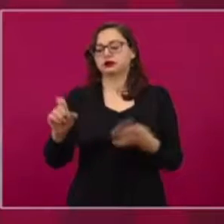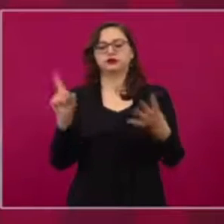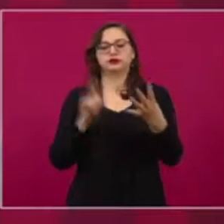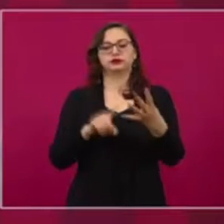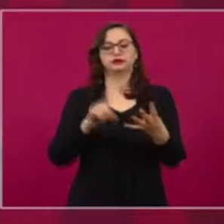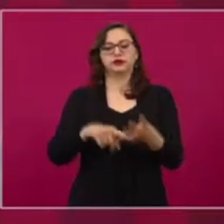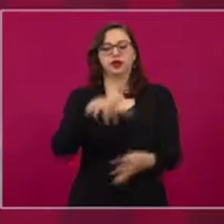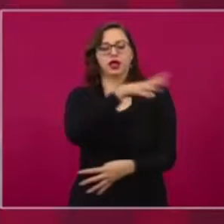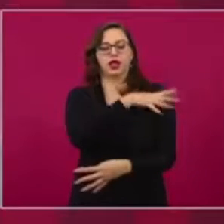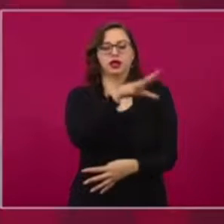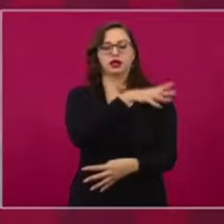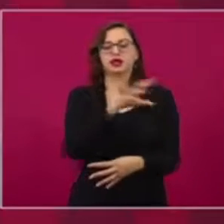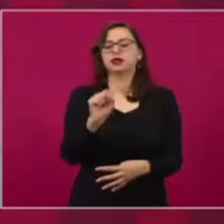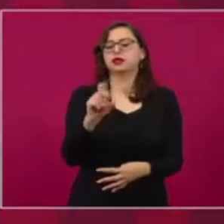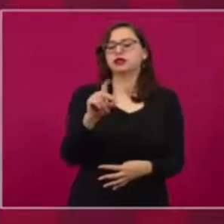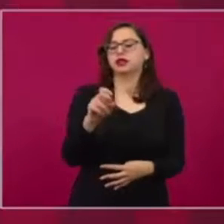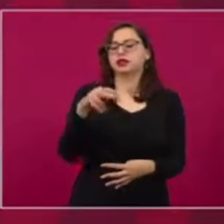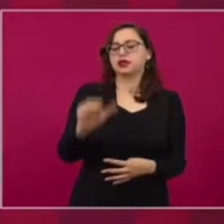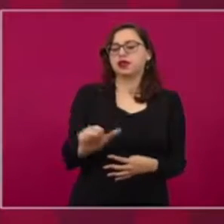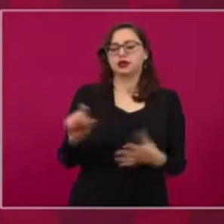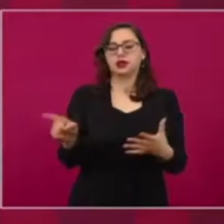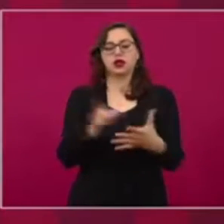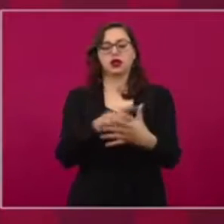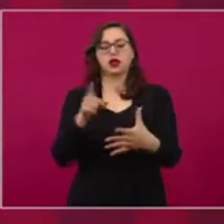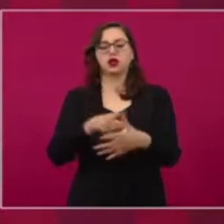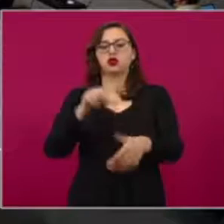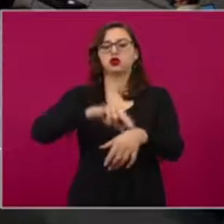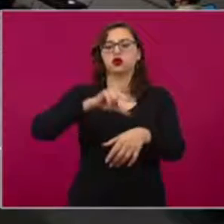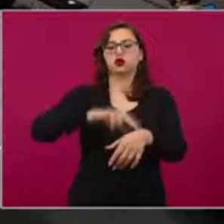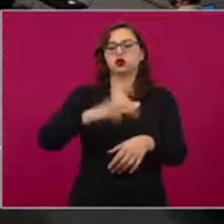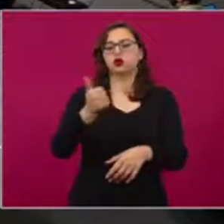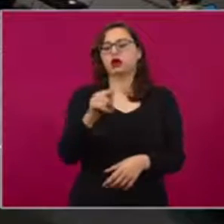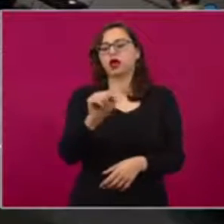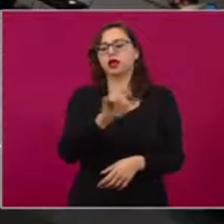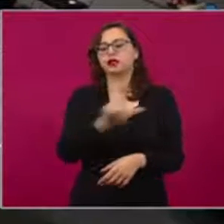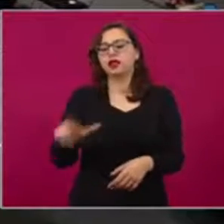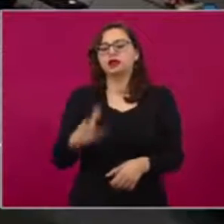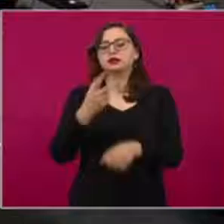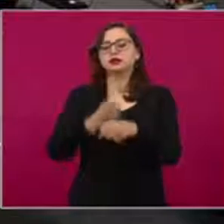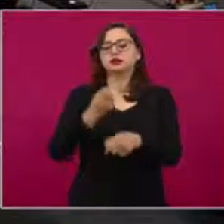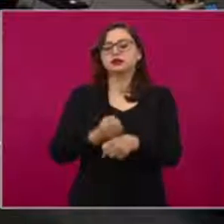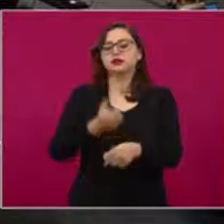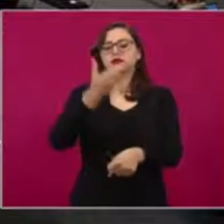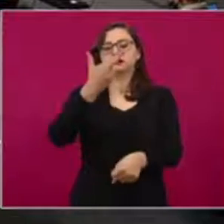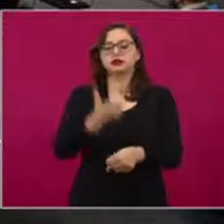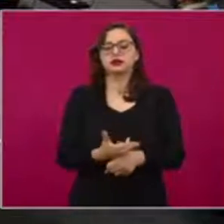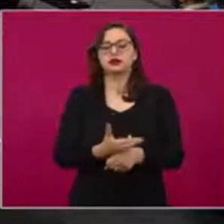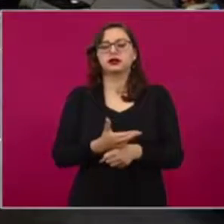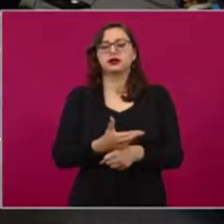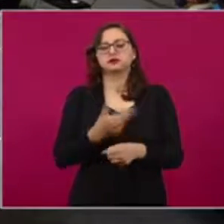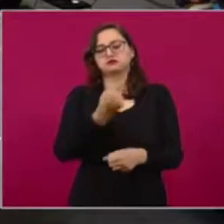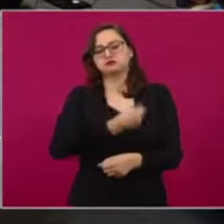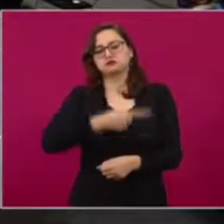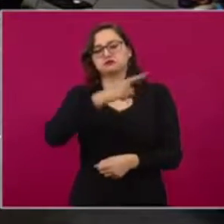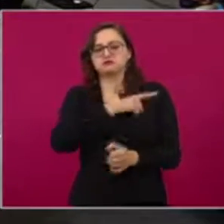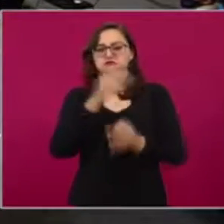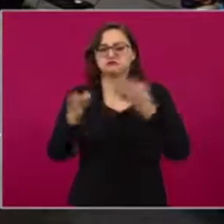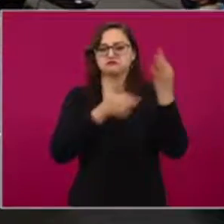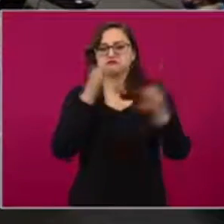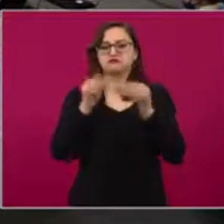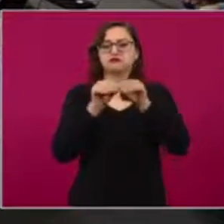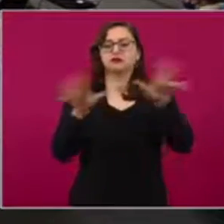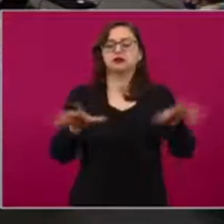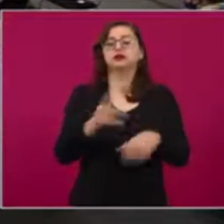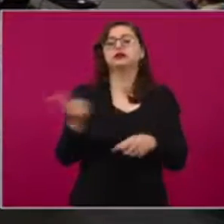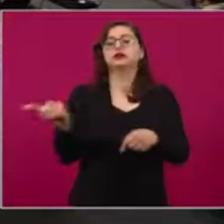González, secretario de la Defensa Nacional. El doctor Hugo López-Gatell, subsecretario de Prevención y Promoción de la Salud. Y el licenciado